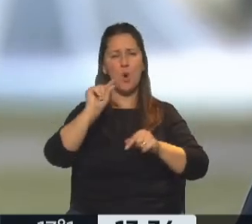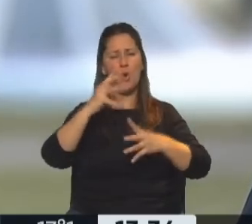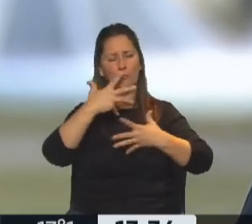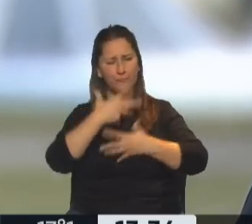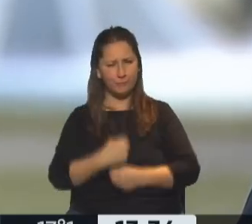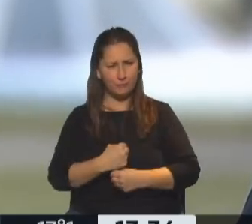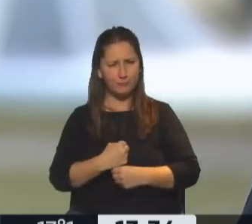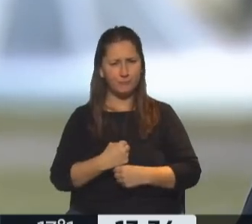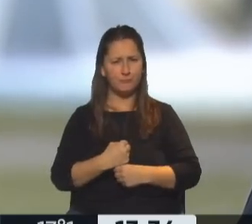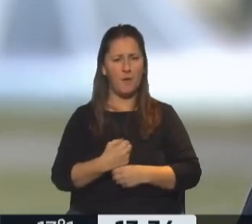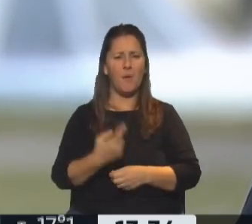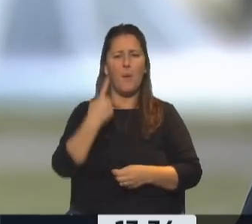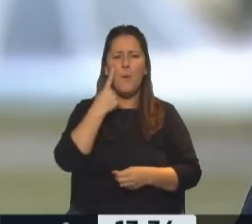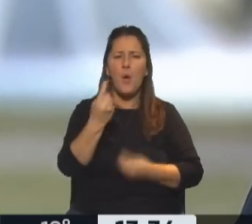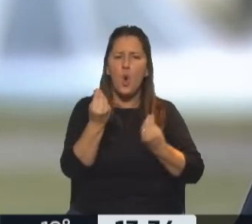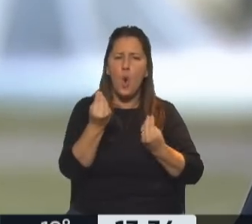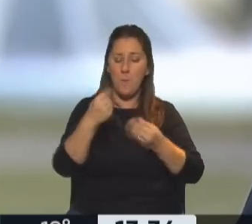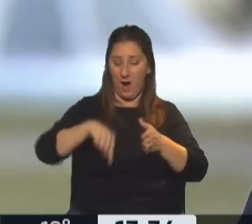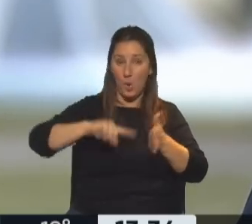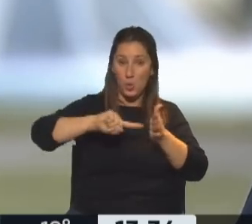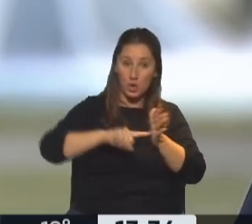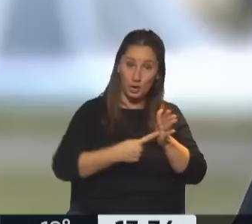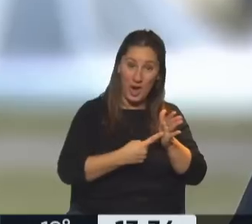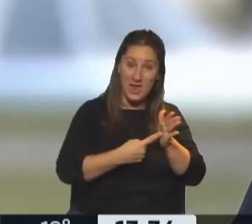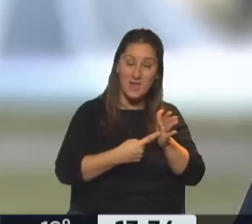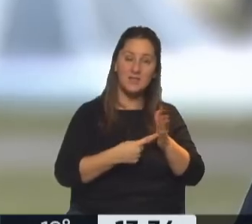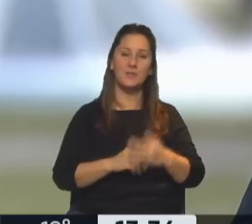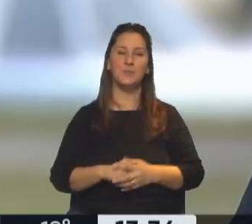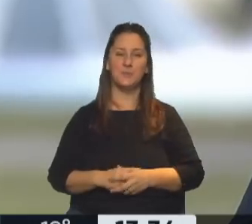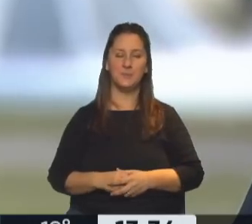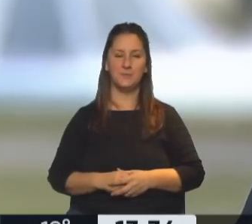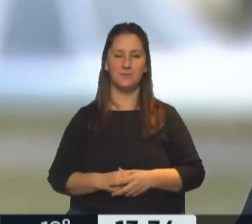decepcionado de ver cómo desde Buenos Aires